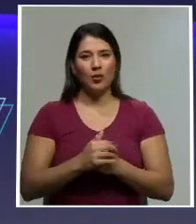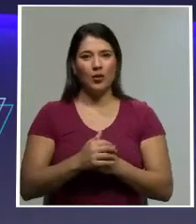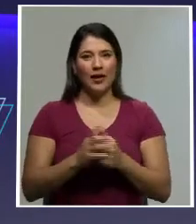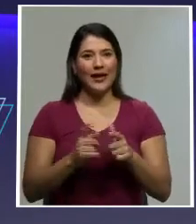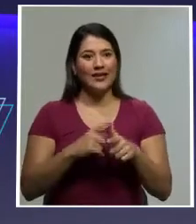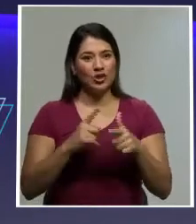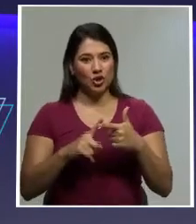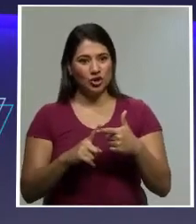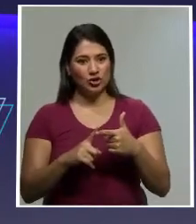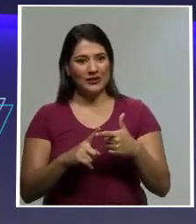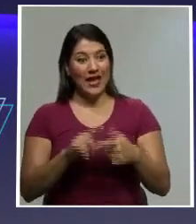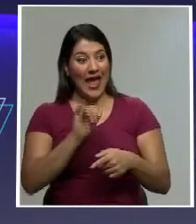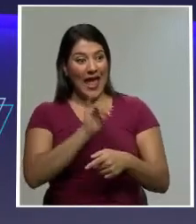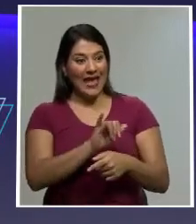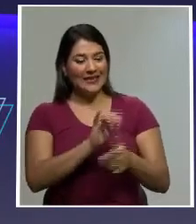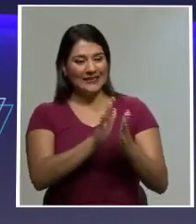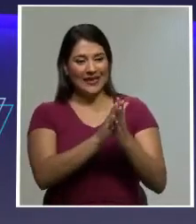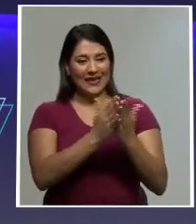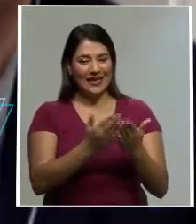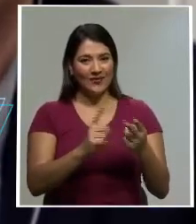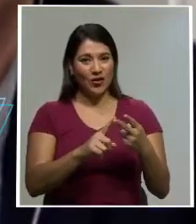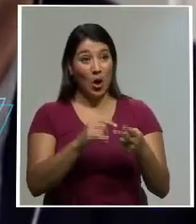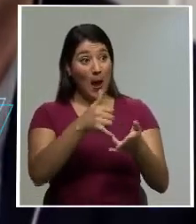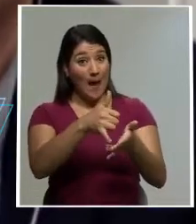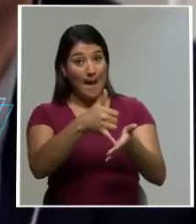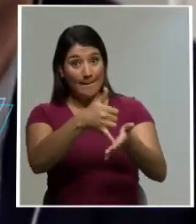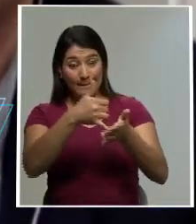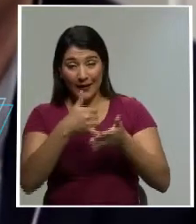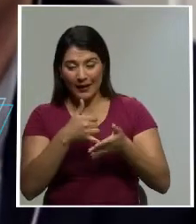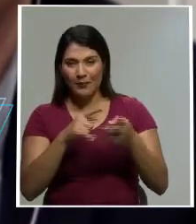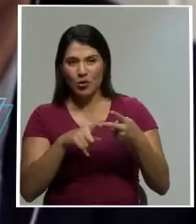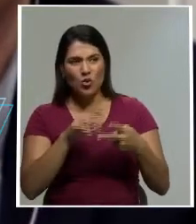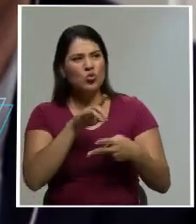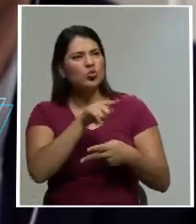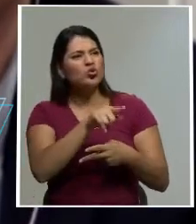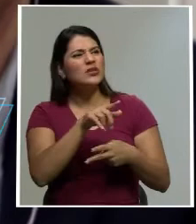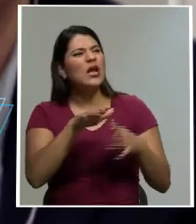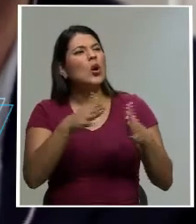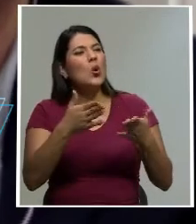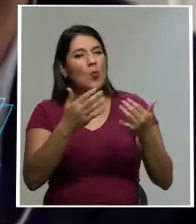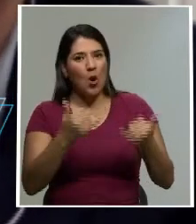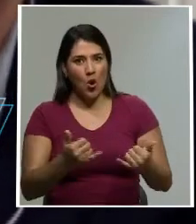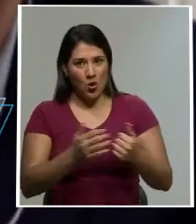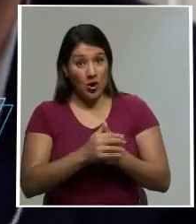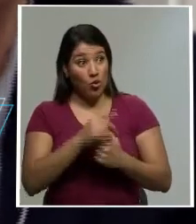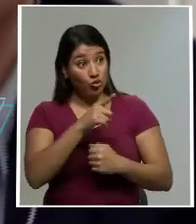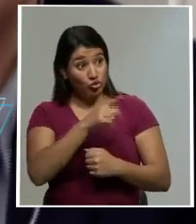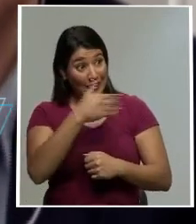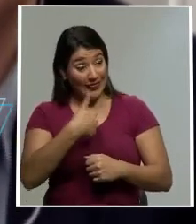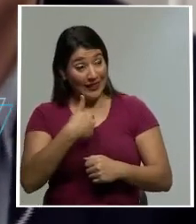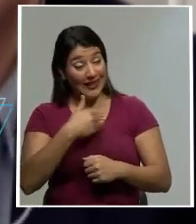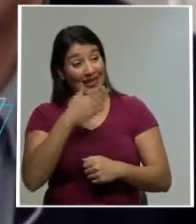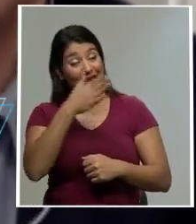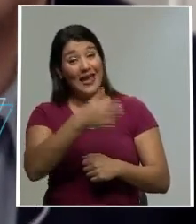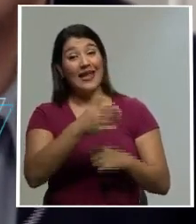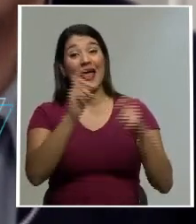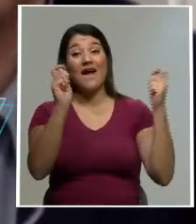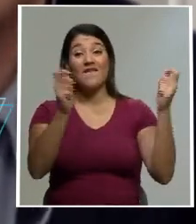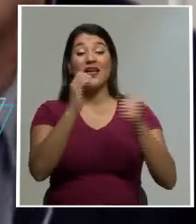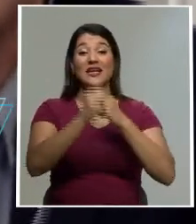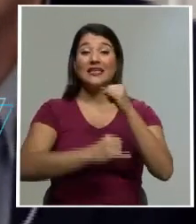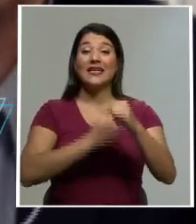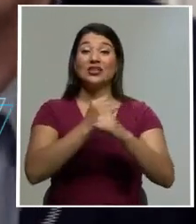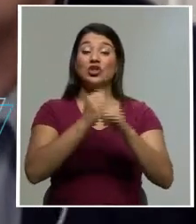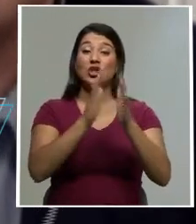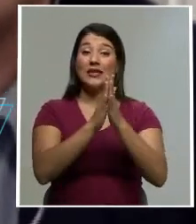este libro y este premio que vas a recibir además nada más que y nada menos que en la Feria Internacional del Libro de